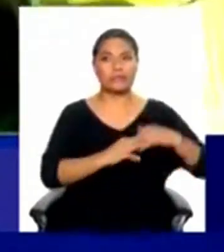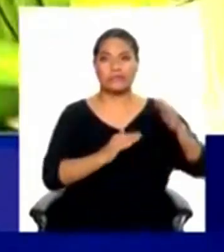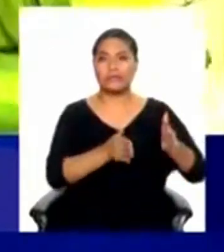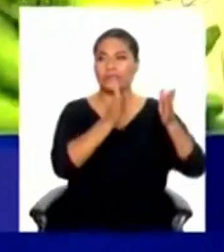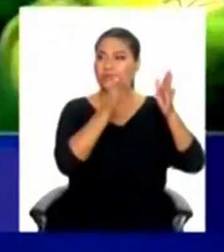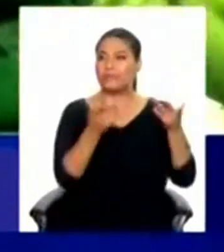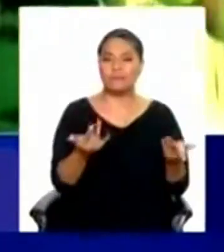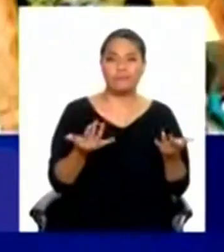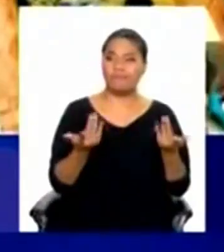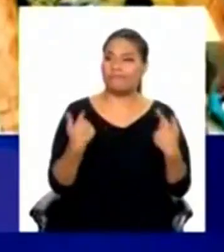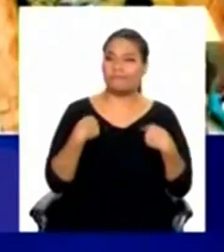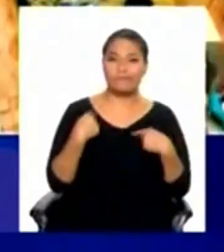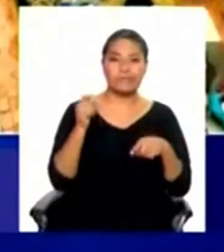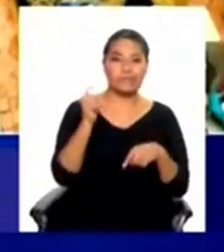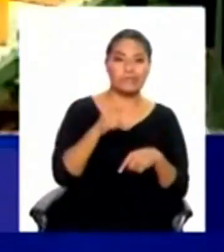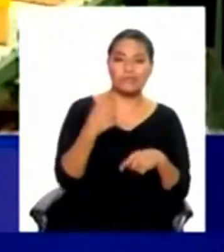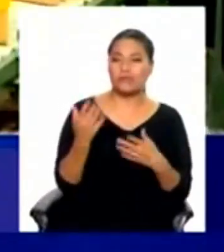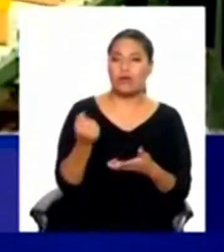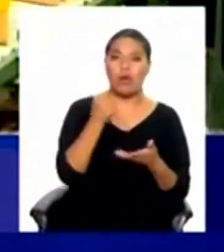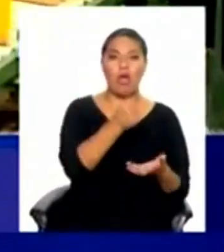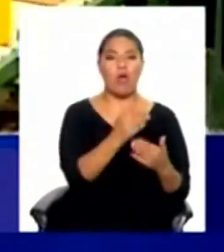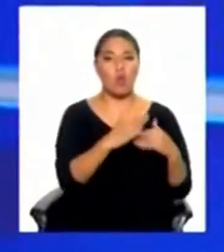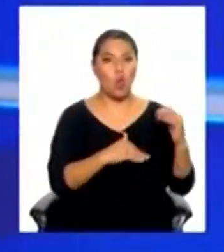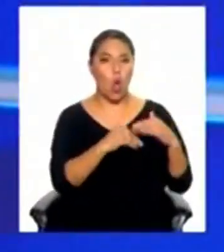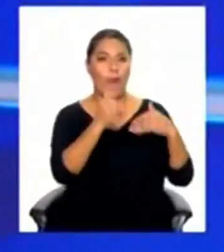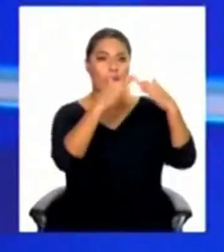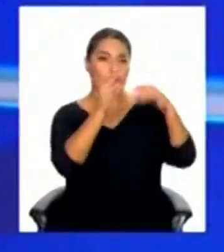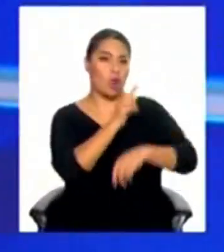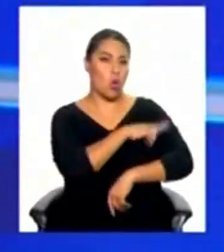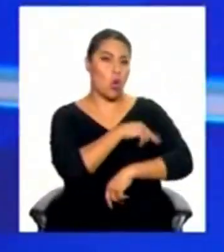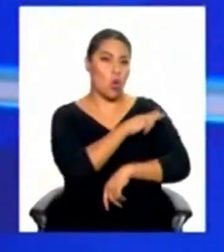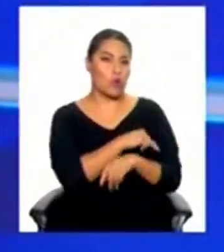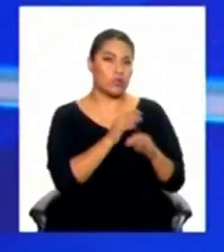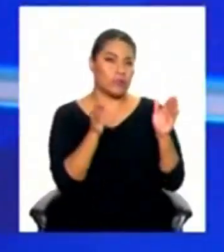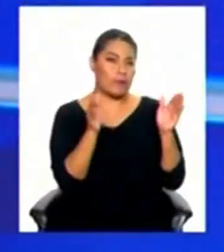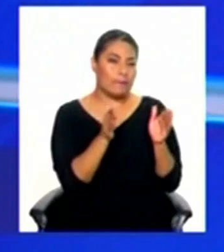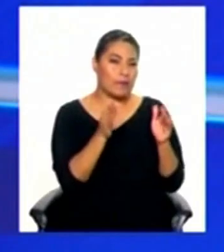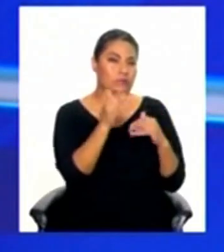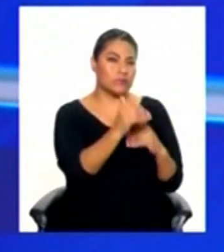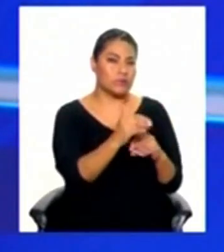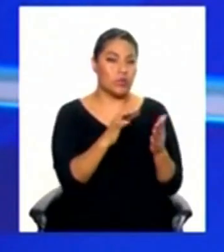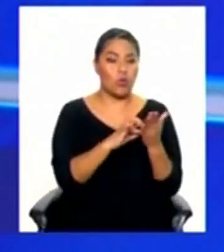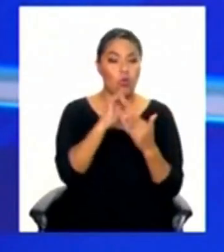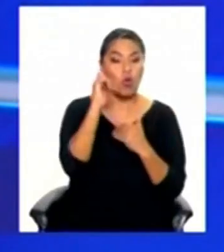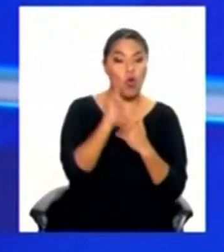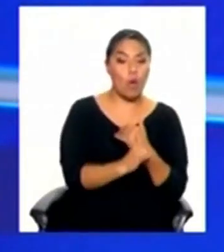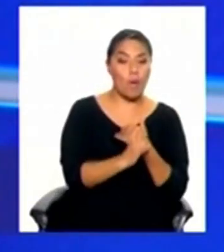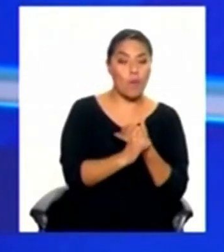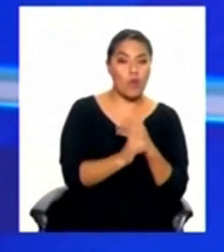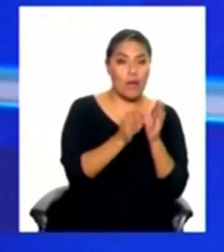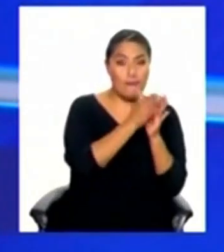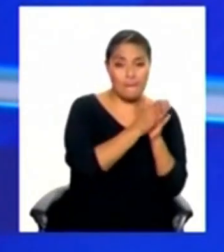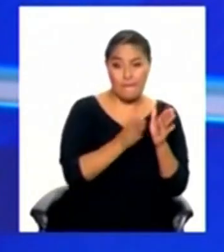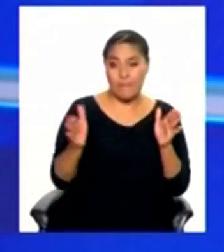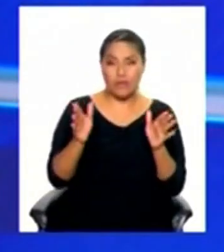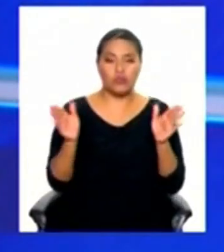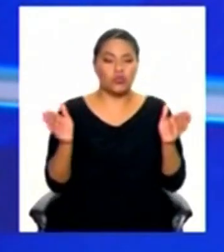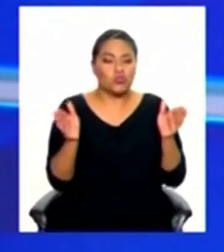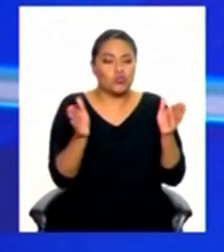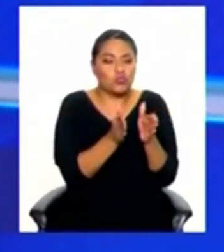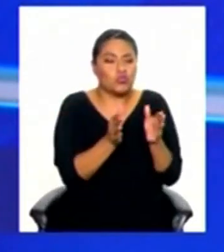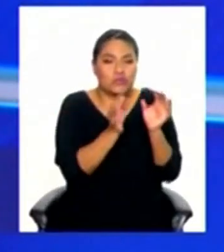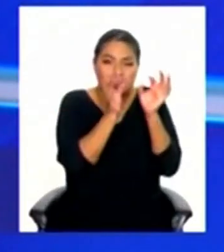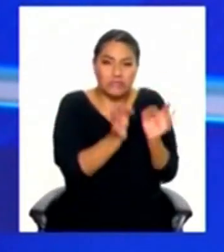tratemos de hacer Pues un hospital gama uno o tratemos de generar un proyecto no tanto un programa sino un proyecto muy